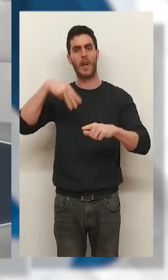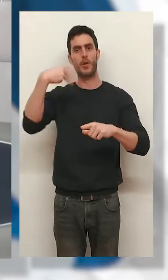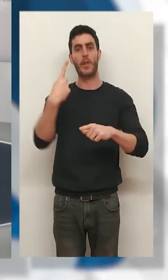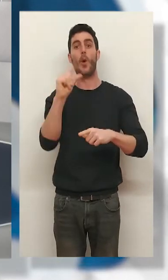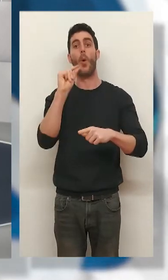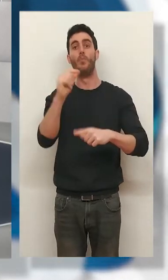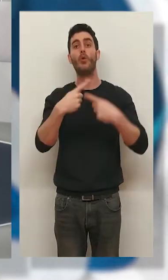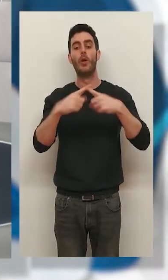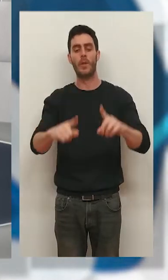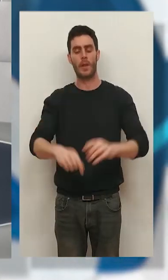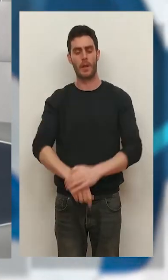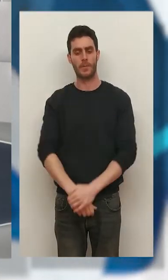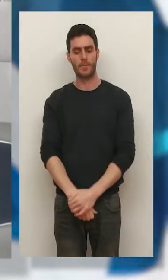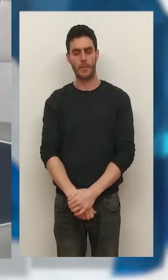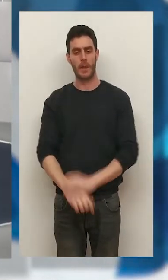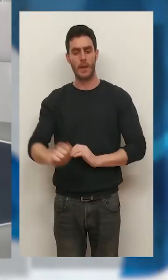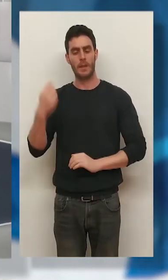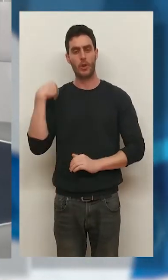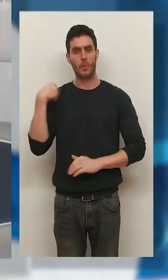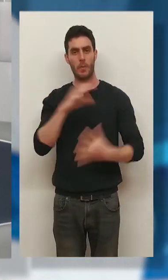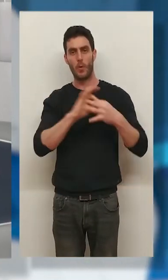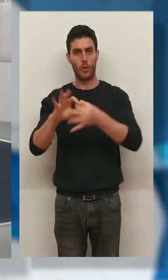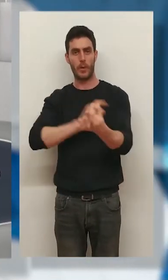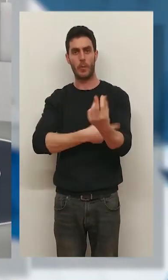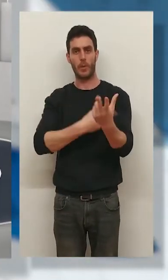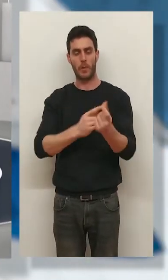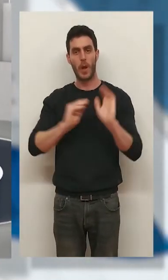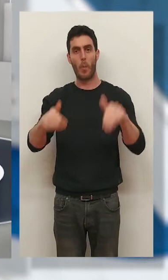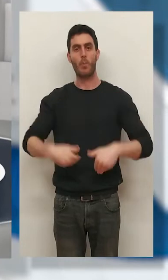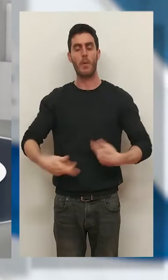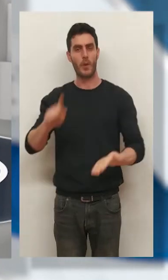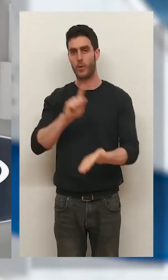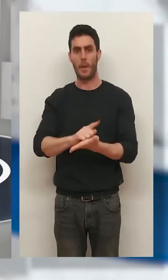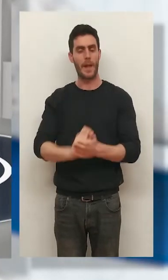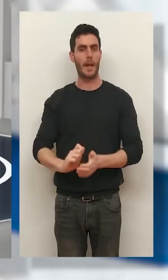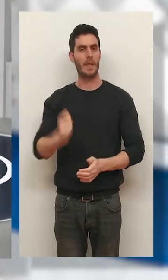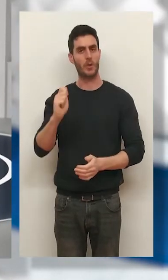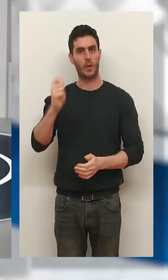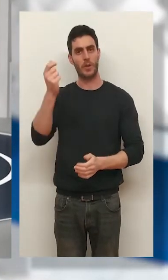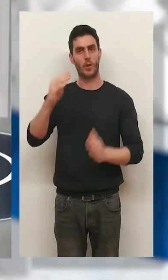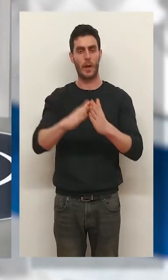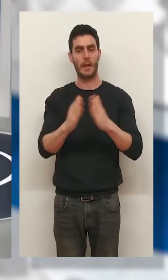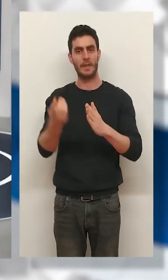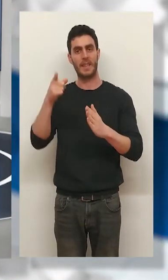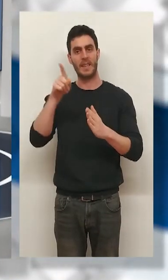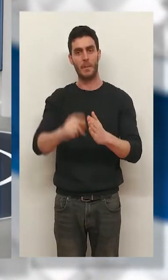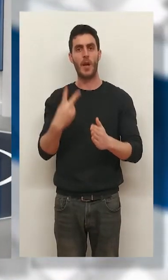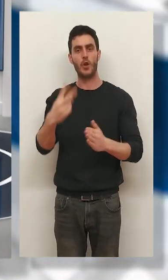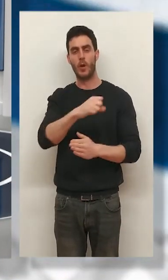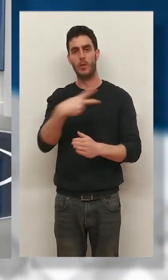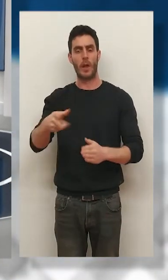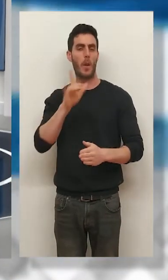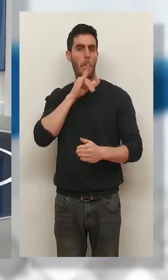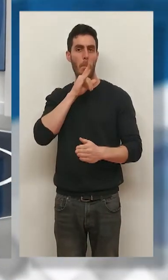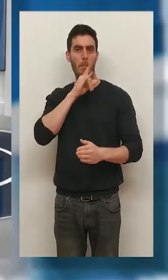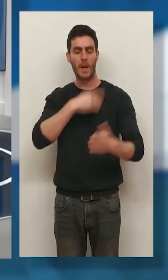Con este triunfo, la Unión Deportiva Logroñés regresa a la senda de las victorias también en casa, donde encadenaba 2 malos resultados. Aún así, deben encontrar